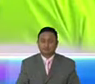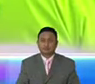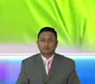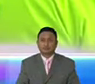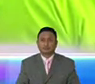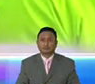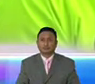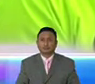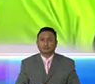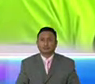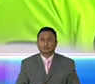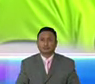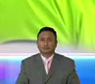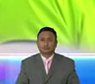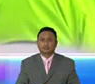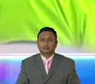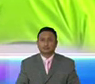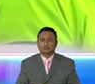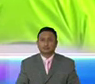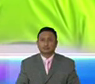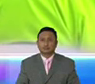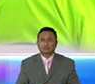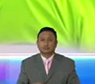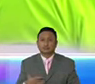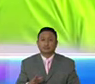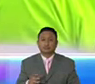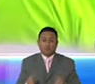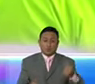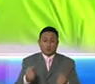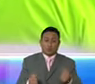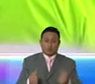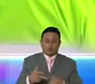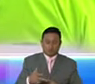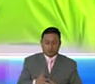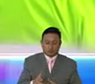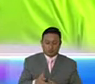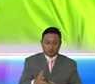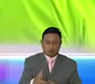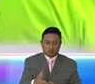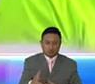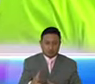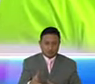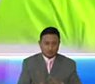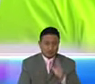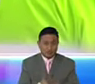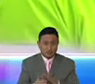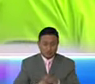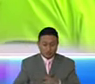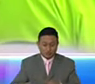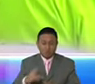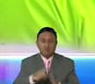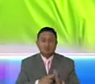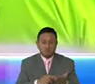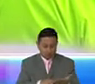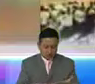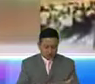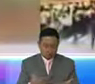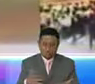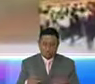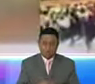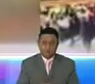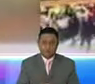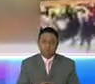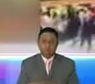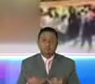obligado a abandonar el país clandestinamente por vía terrestre, por eso no existía ningún registro a través de la de migración.